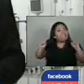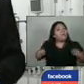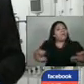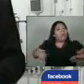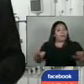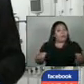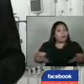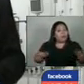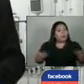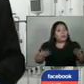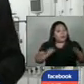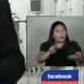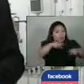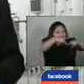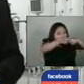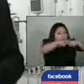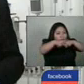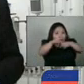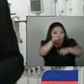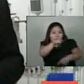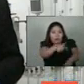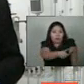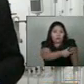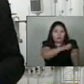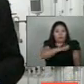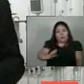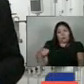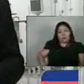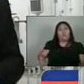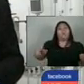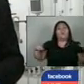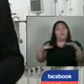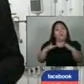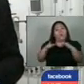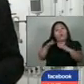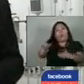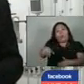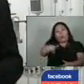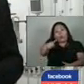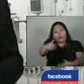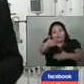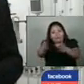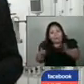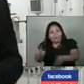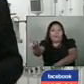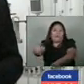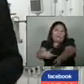realizar las diferentes obras de mantenimiento, no solo en el hospital El Salvador, sino que en otras áreas hospitalarias.